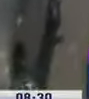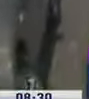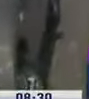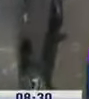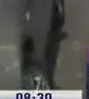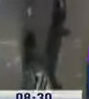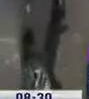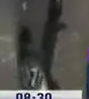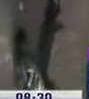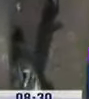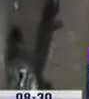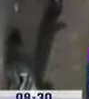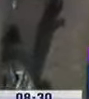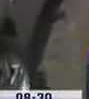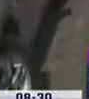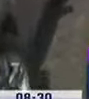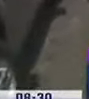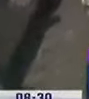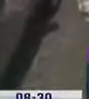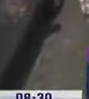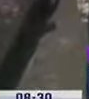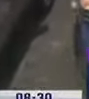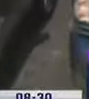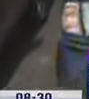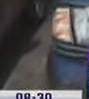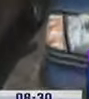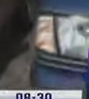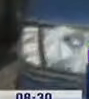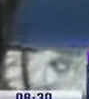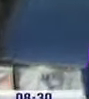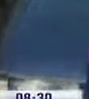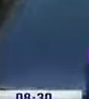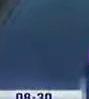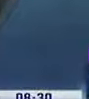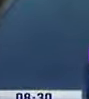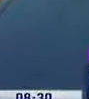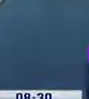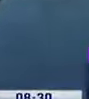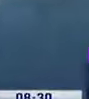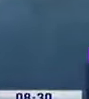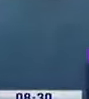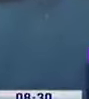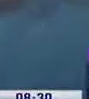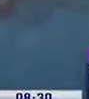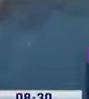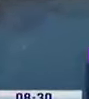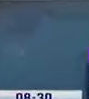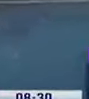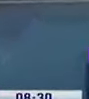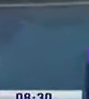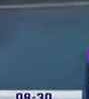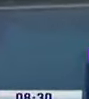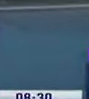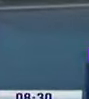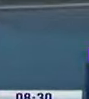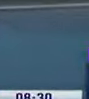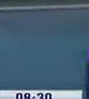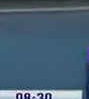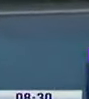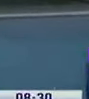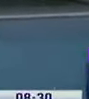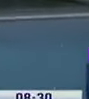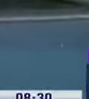¿Cómo le va? Buenos días. Buen día. La PJ tenga la bondad de llevar. Vea, comprando aquí las mandarinas. Ah, mandarinas. ¿Estás bien mandarina usted? Que da más,